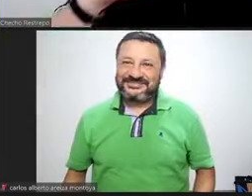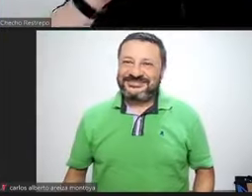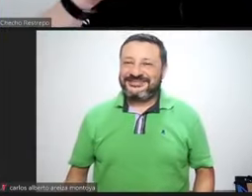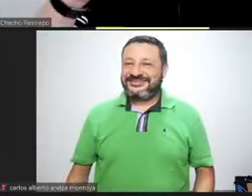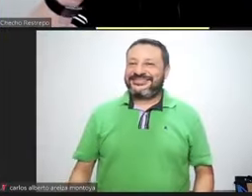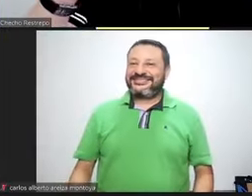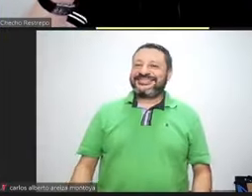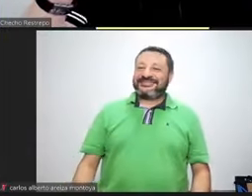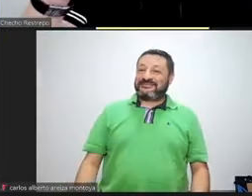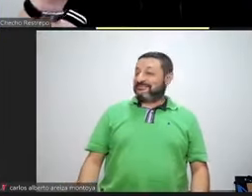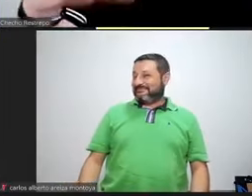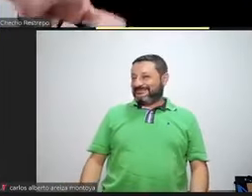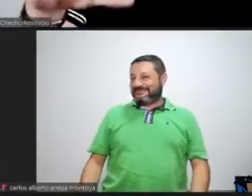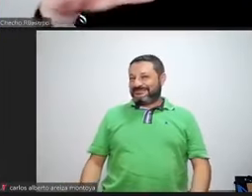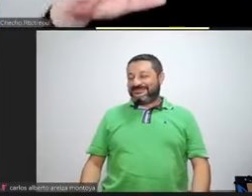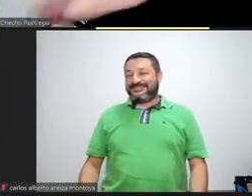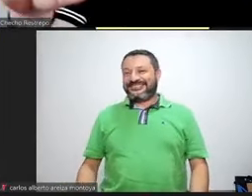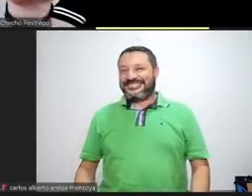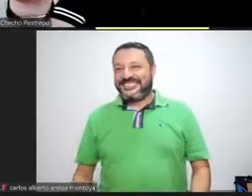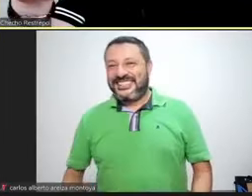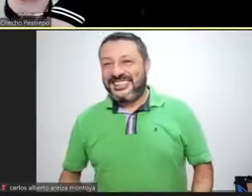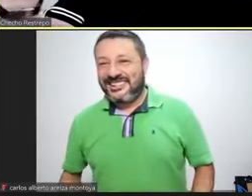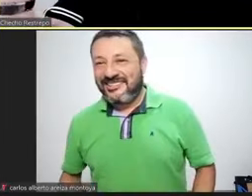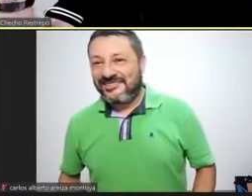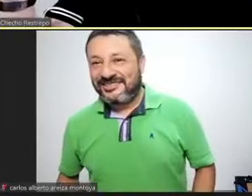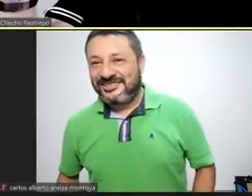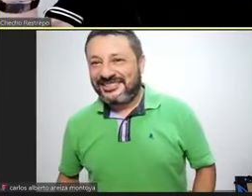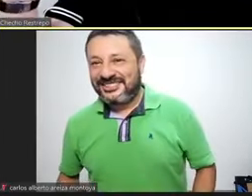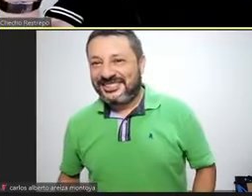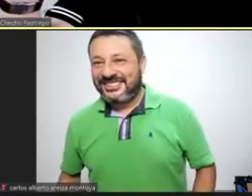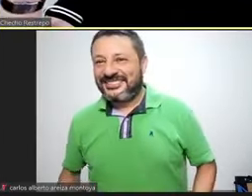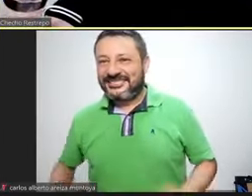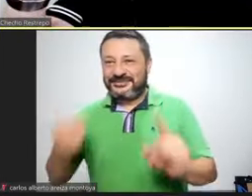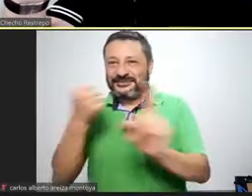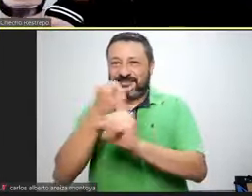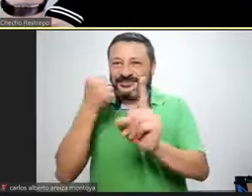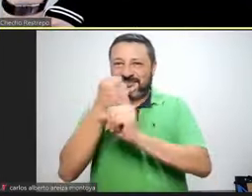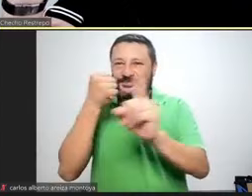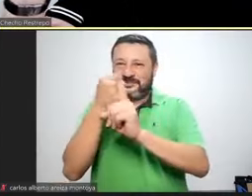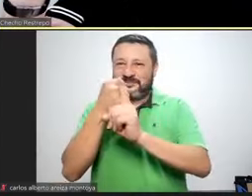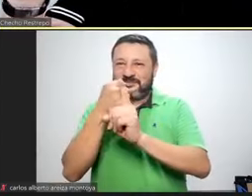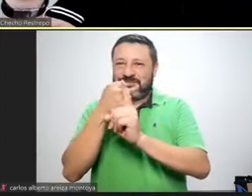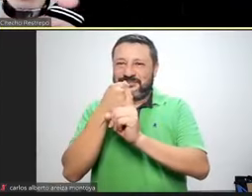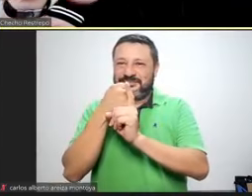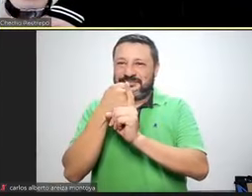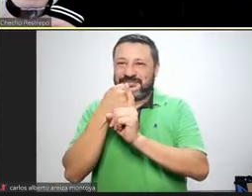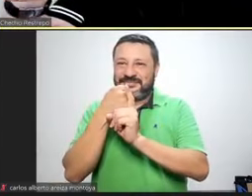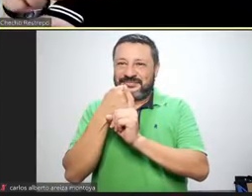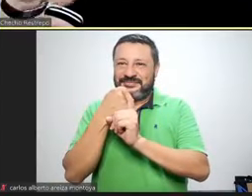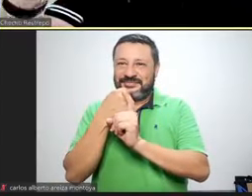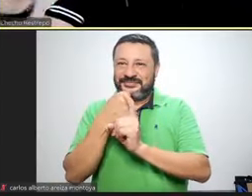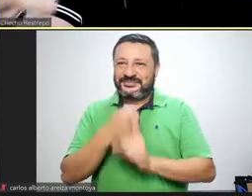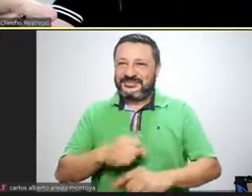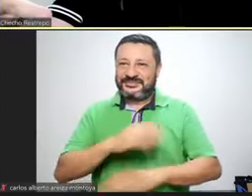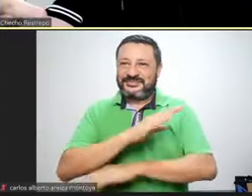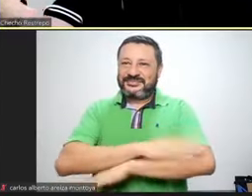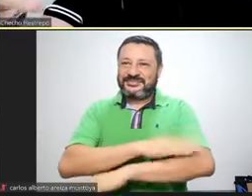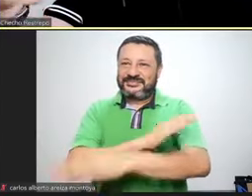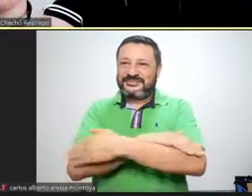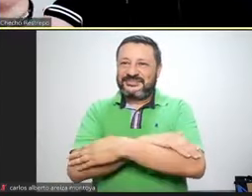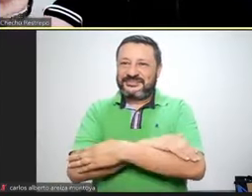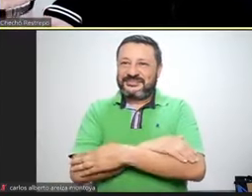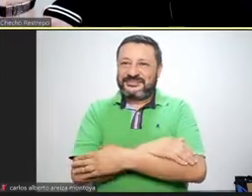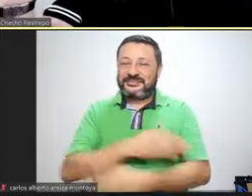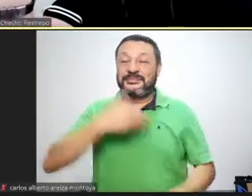Que, sí, no, para adelante me quedo con tu disciplina, la valoro mucho. Tu madurez, te veo